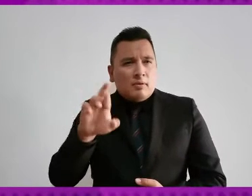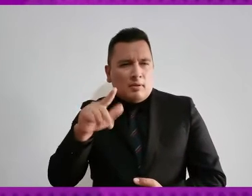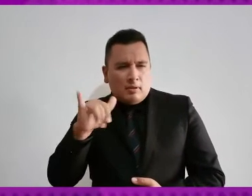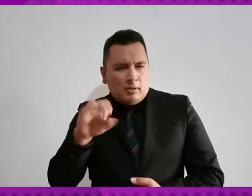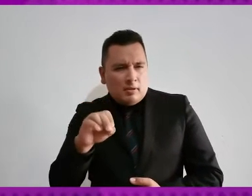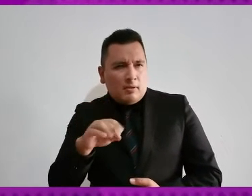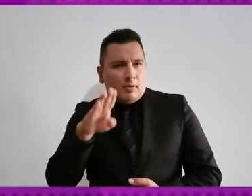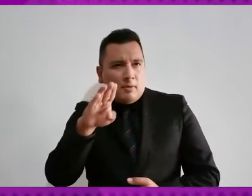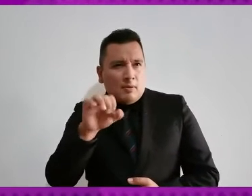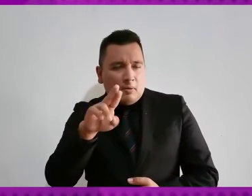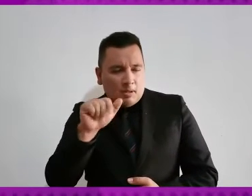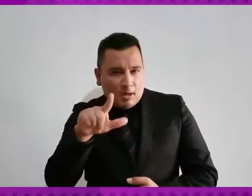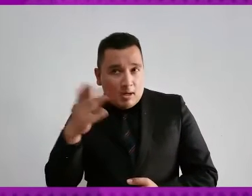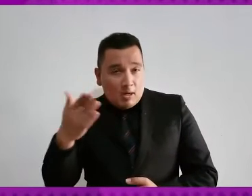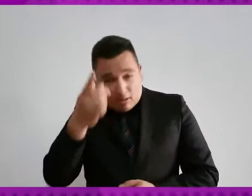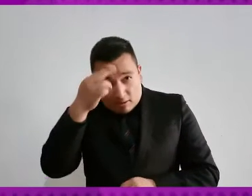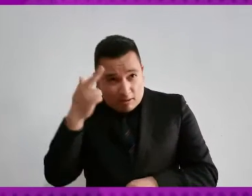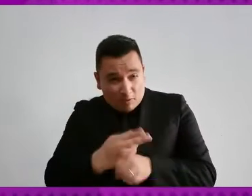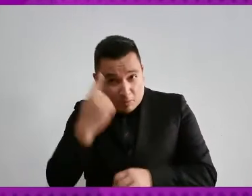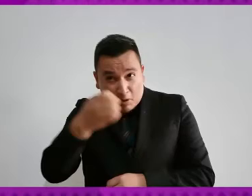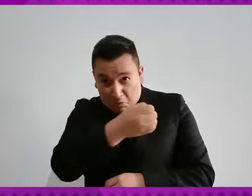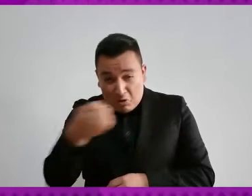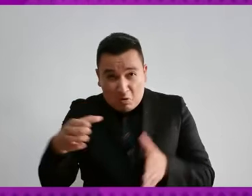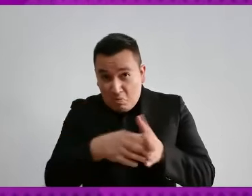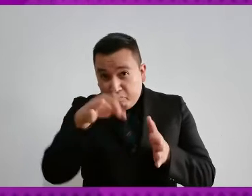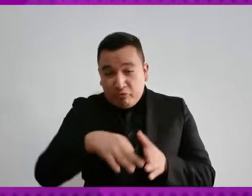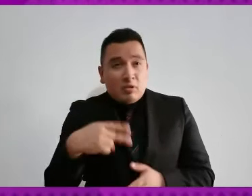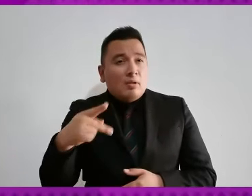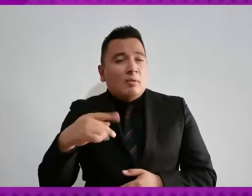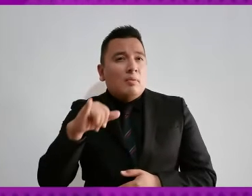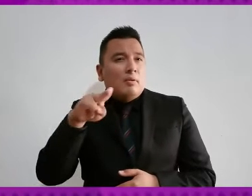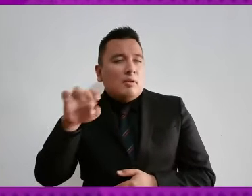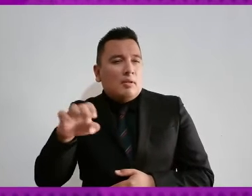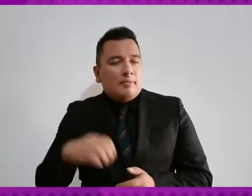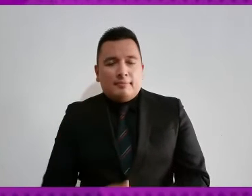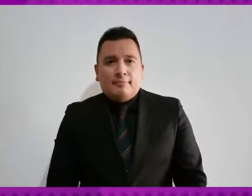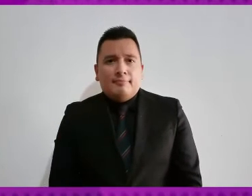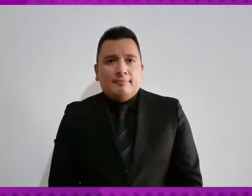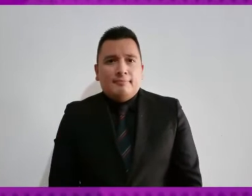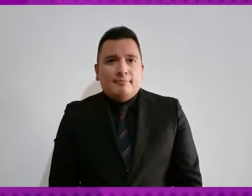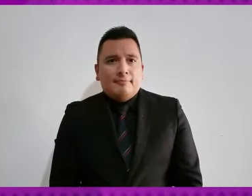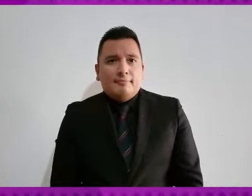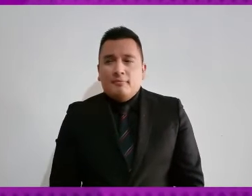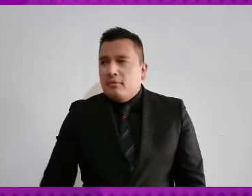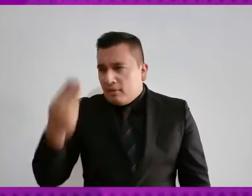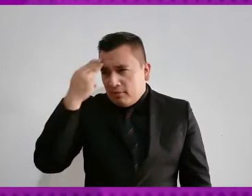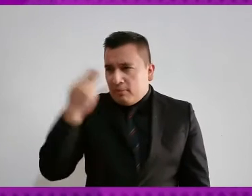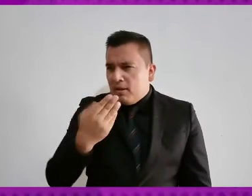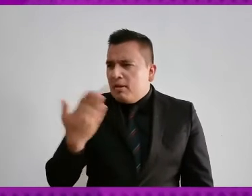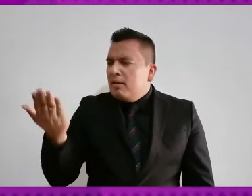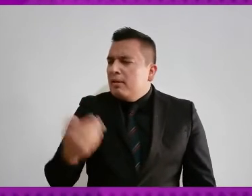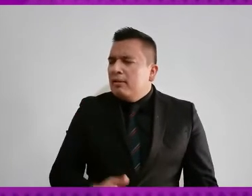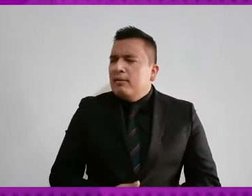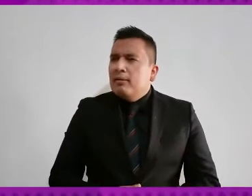Bernal Rojas, director ejecutivo de Organización Electoral del Instituto Nacional Electoral. Maestro